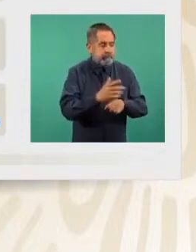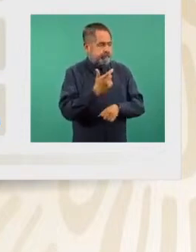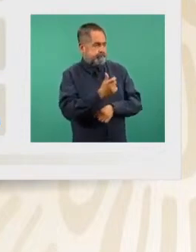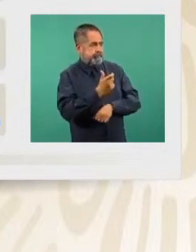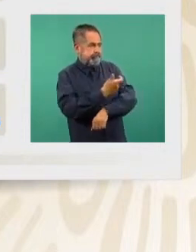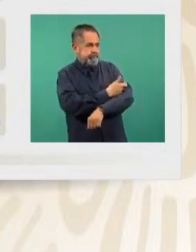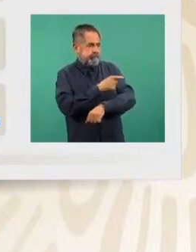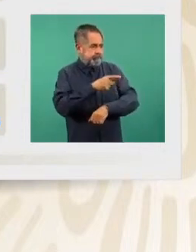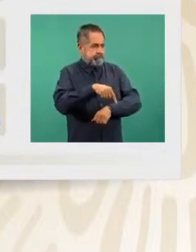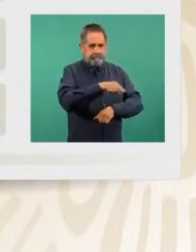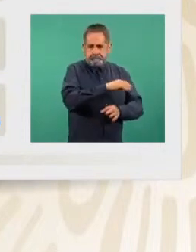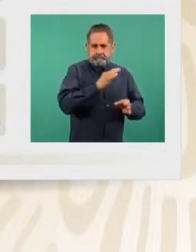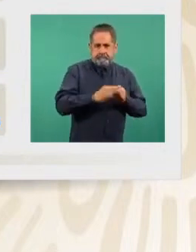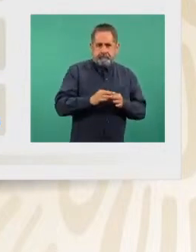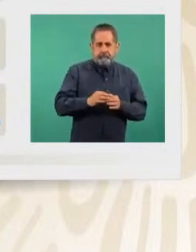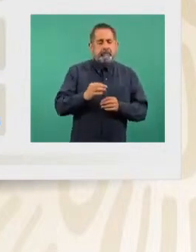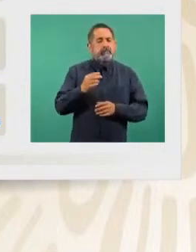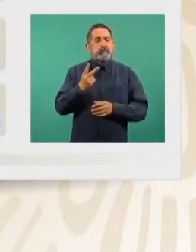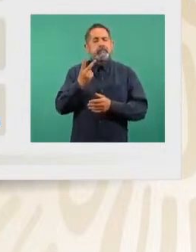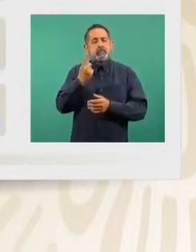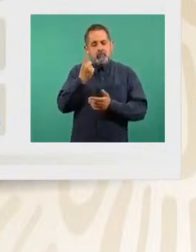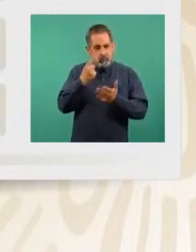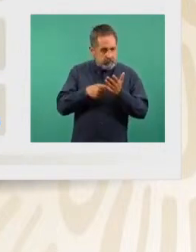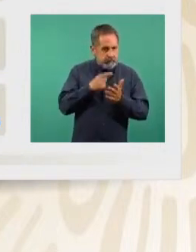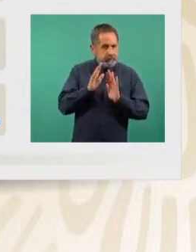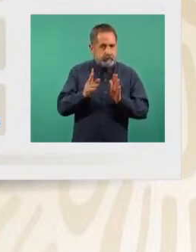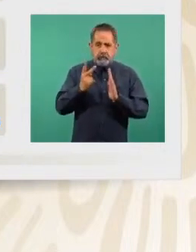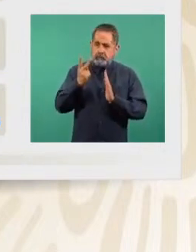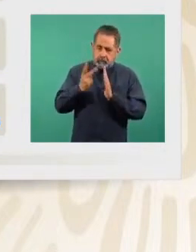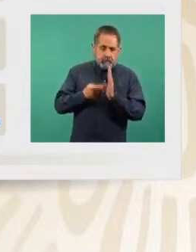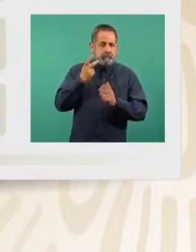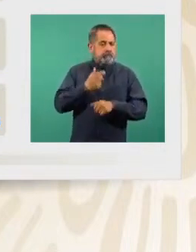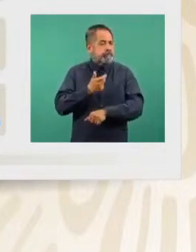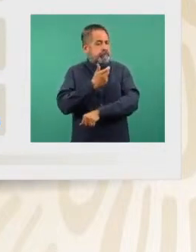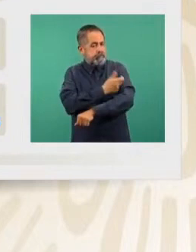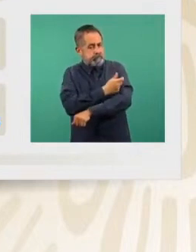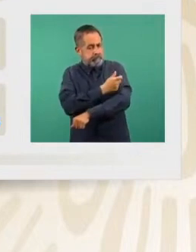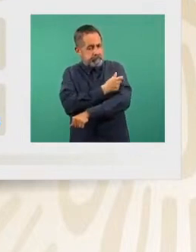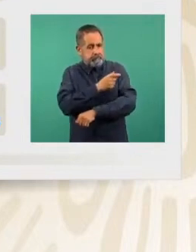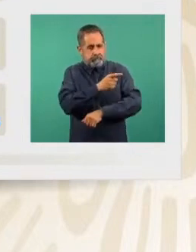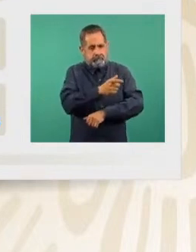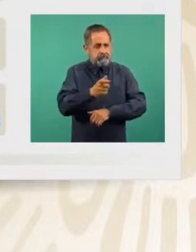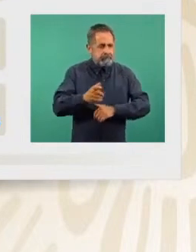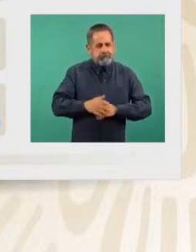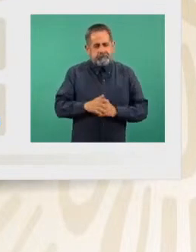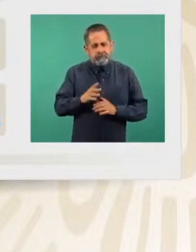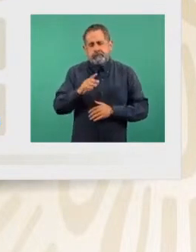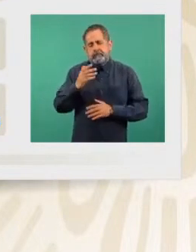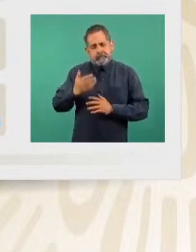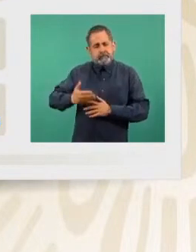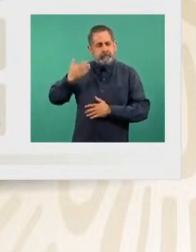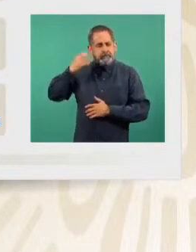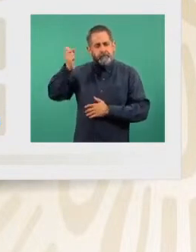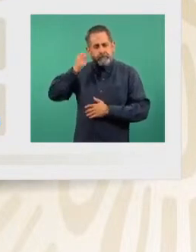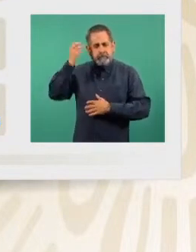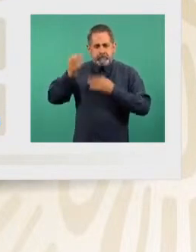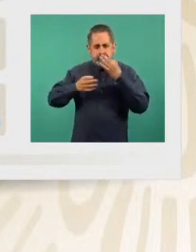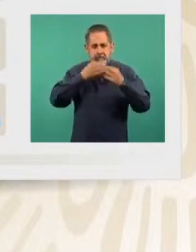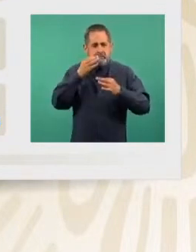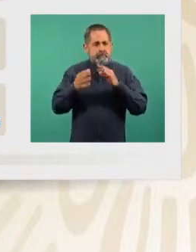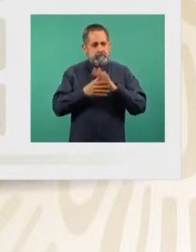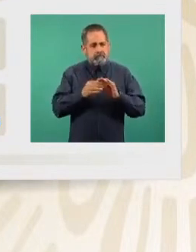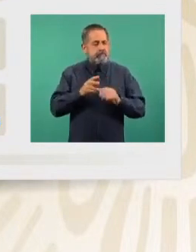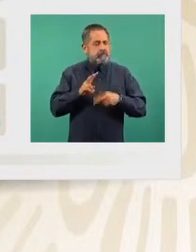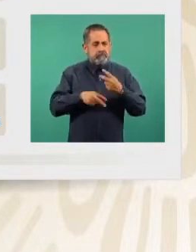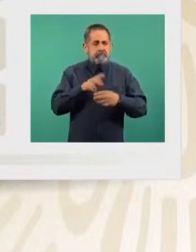más bien las segundas dosis las que se están aplicando. Y la segunda línea, como se ha comentado también en conferencias previas, se